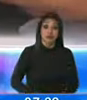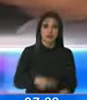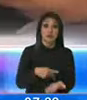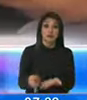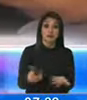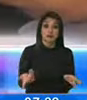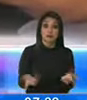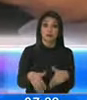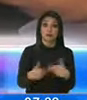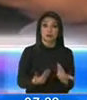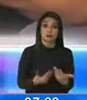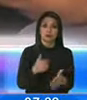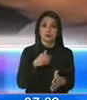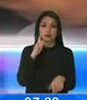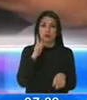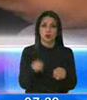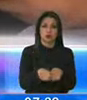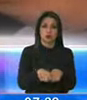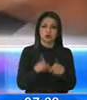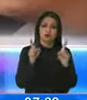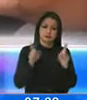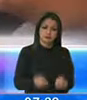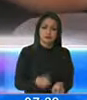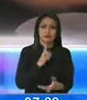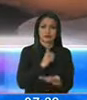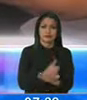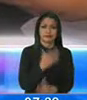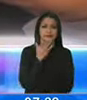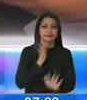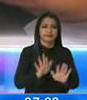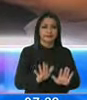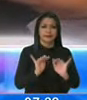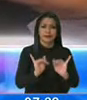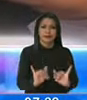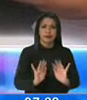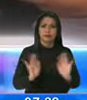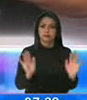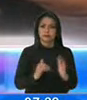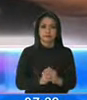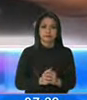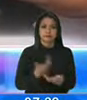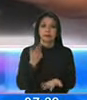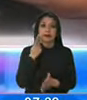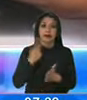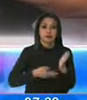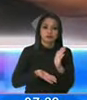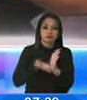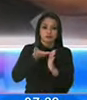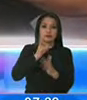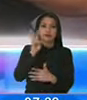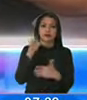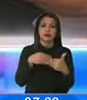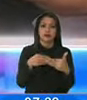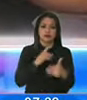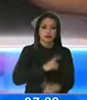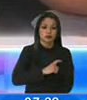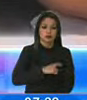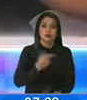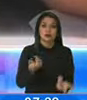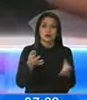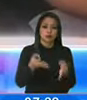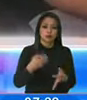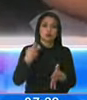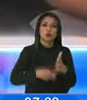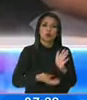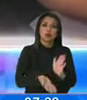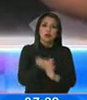consumen. No estoy de acuerdo. Para eso es preferible que quede como estaba nomás. Pues. ¿De qué vale que suban $20 de sueldo cuando las